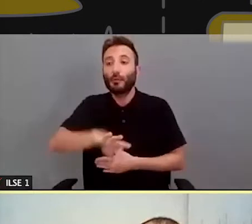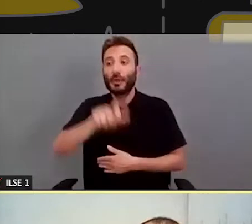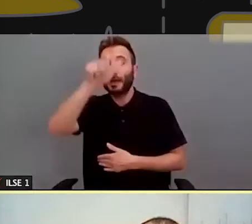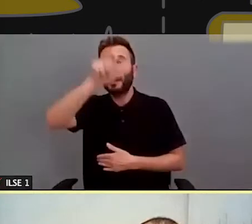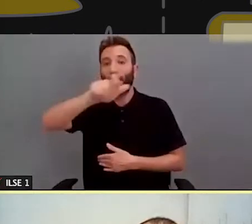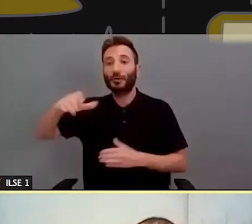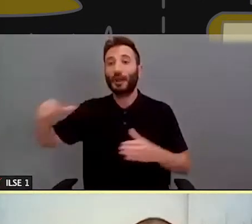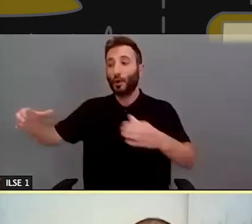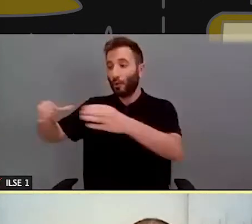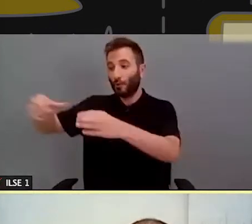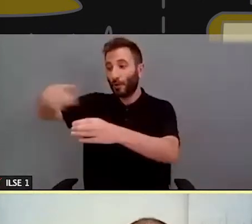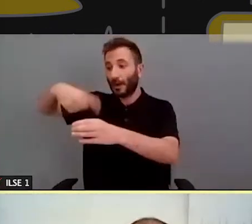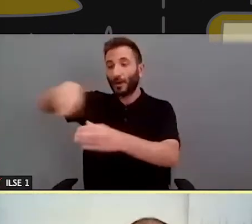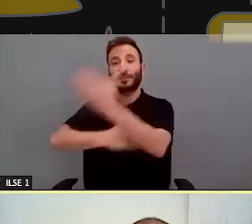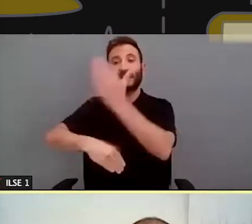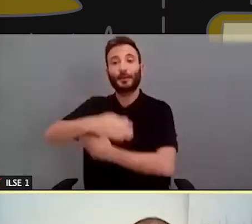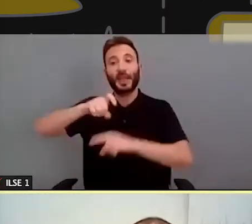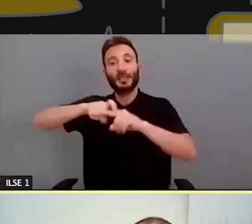otro tipo de discapacidad.